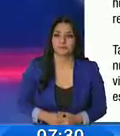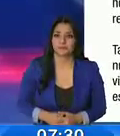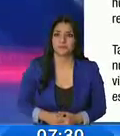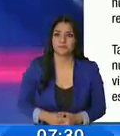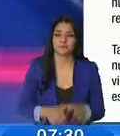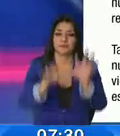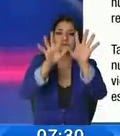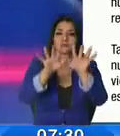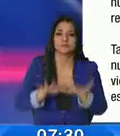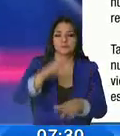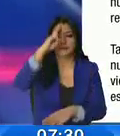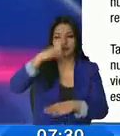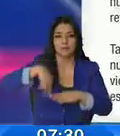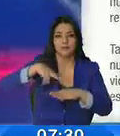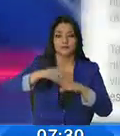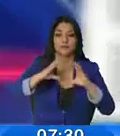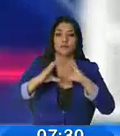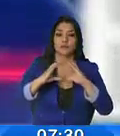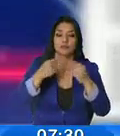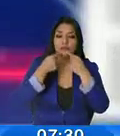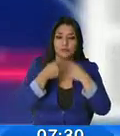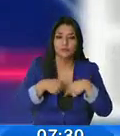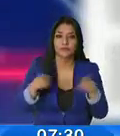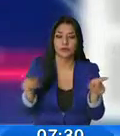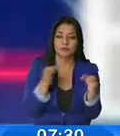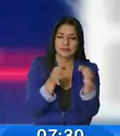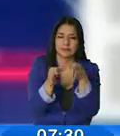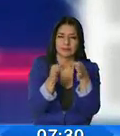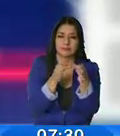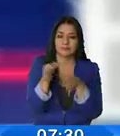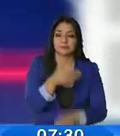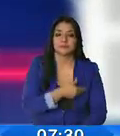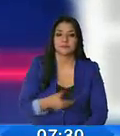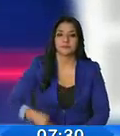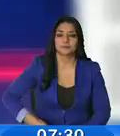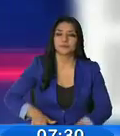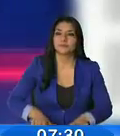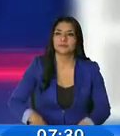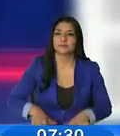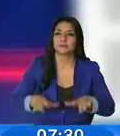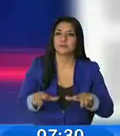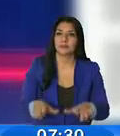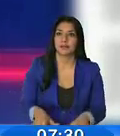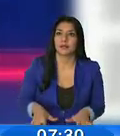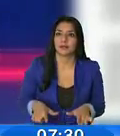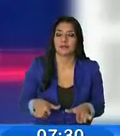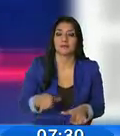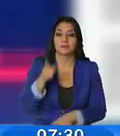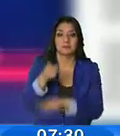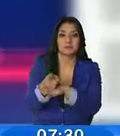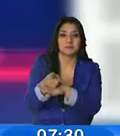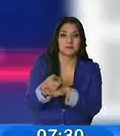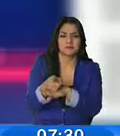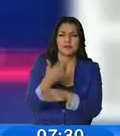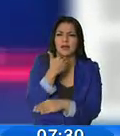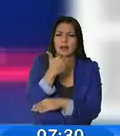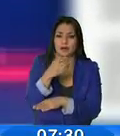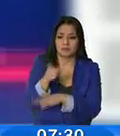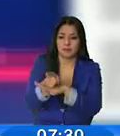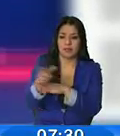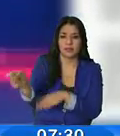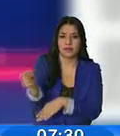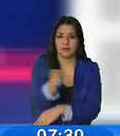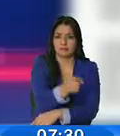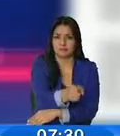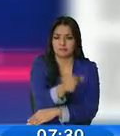de la Secretaría Nacional de Comunicación, se aclara que el presidente de la República, Lenín Moreno, no ha dispuesto en ningún momento